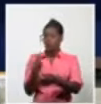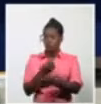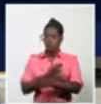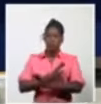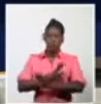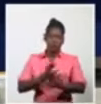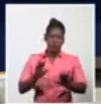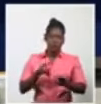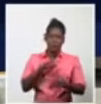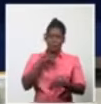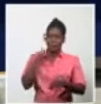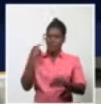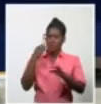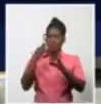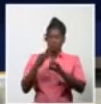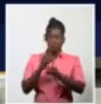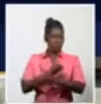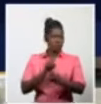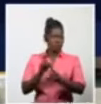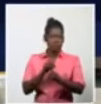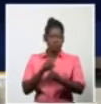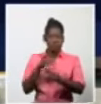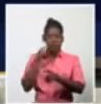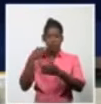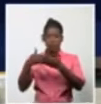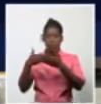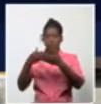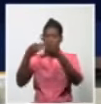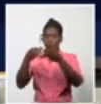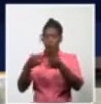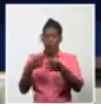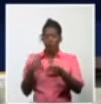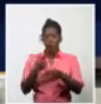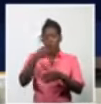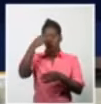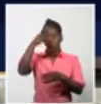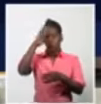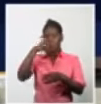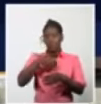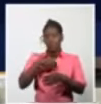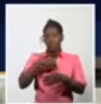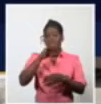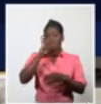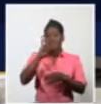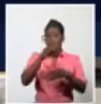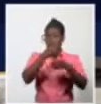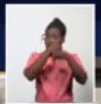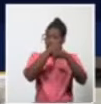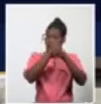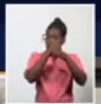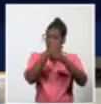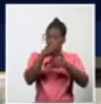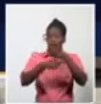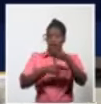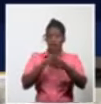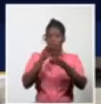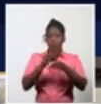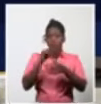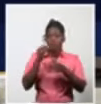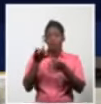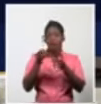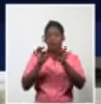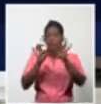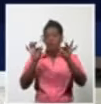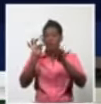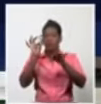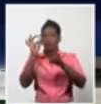que nosotros tenemos en Cuba 7 laboratorios que hacen el diagnóstico del COVID, y de ellos está Santiago de